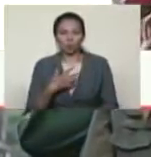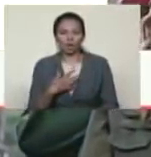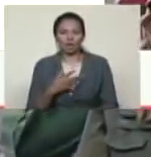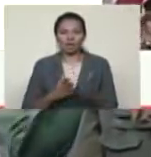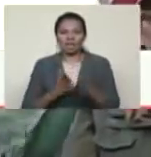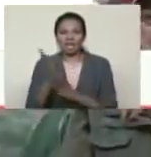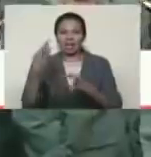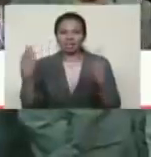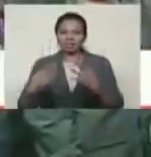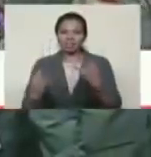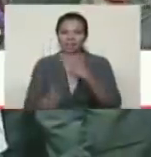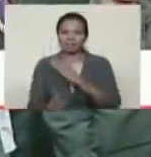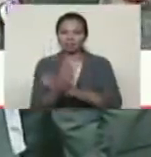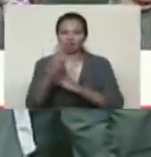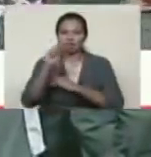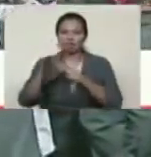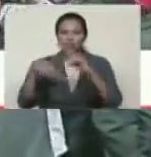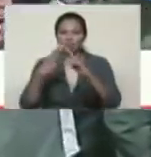¡leales siempre!